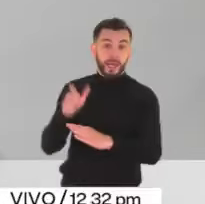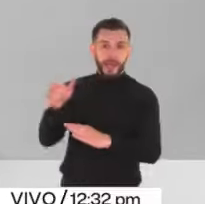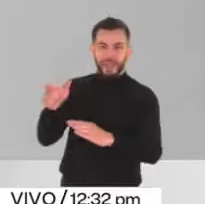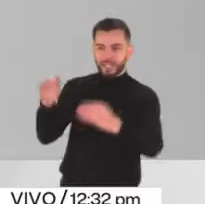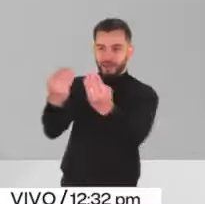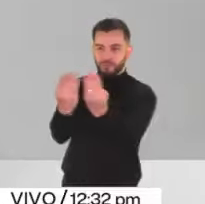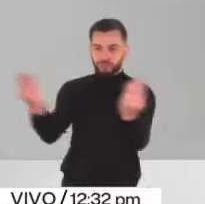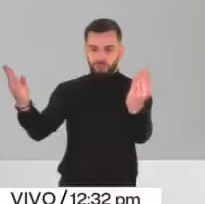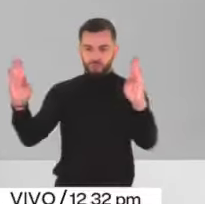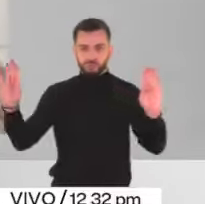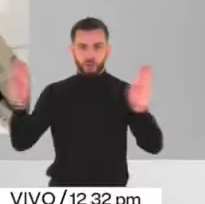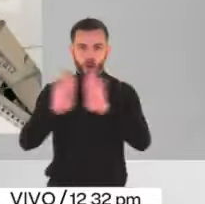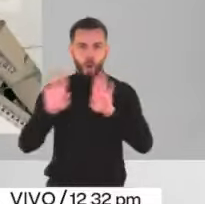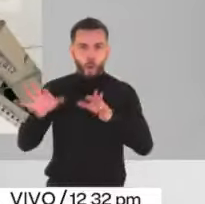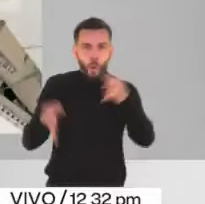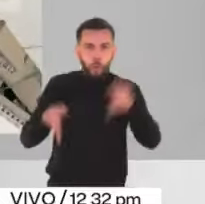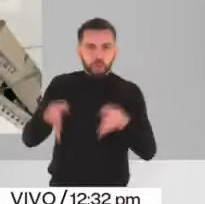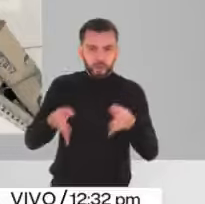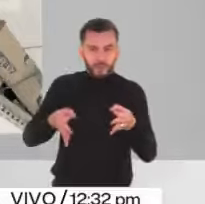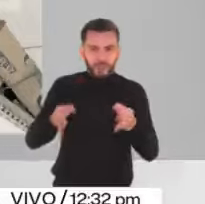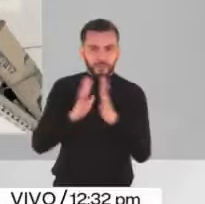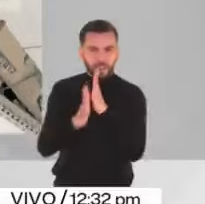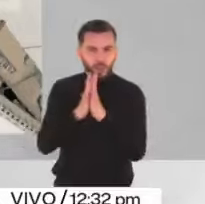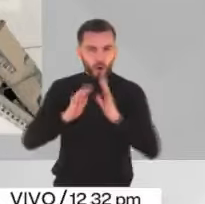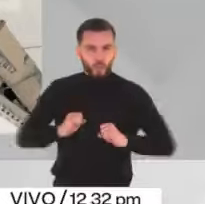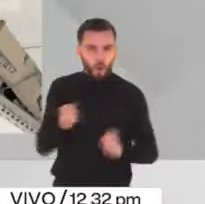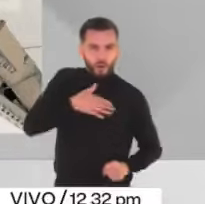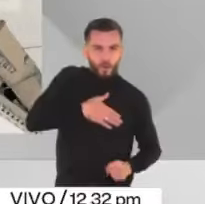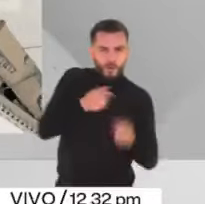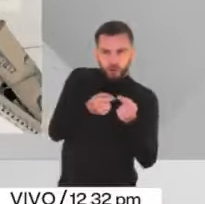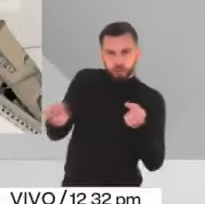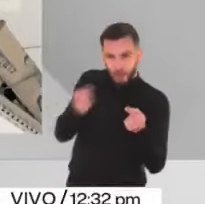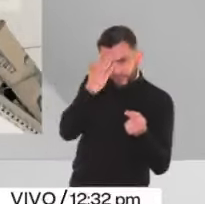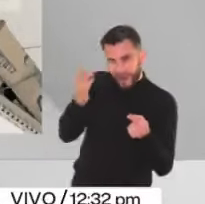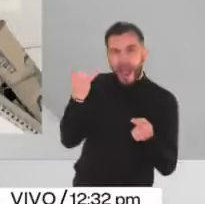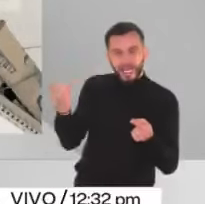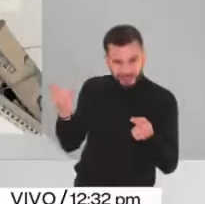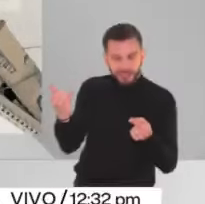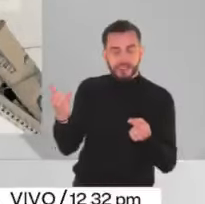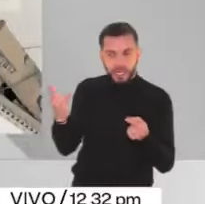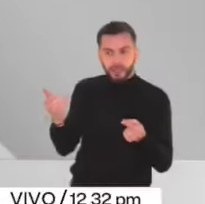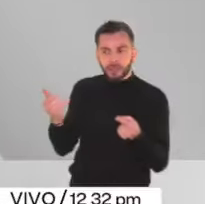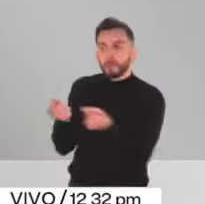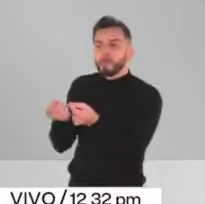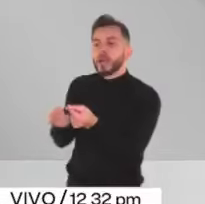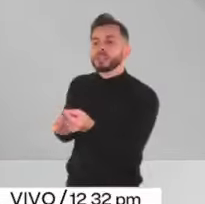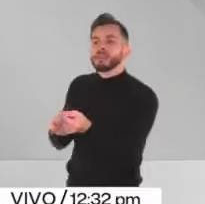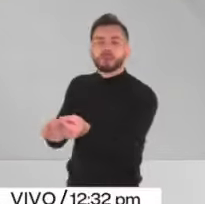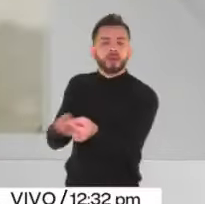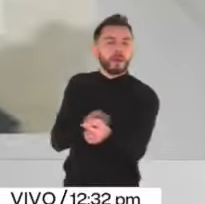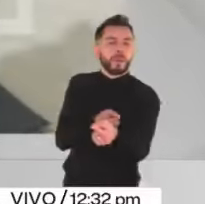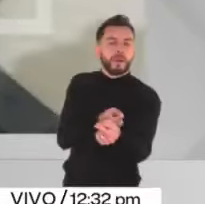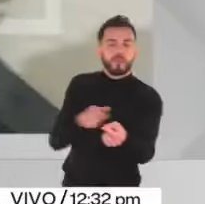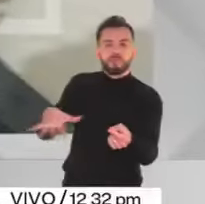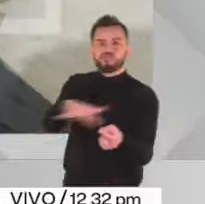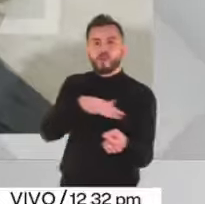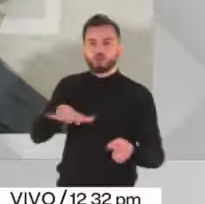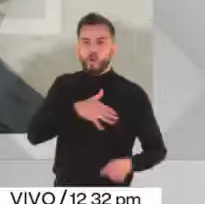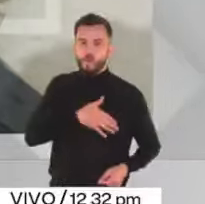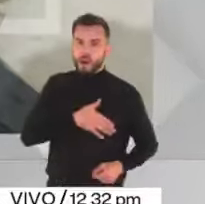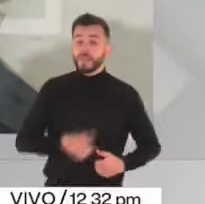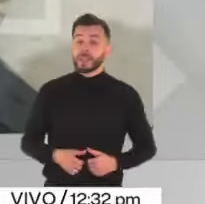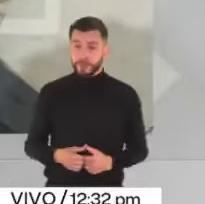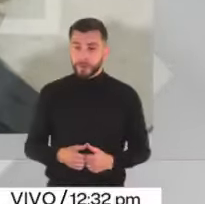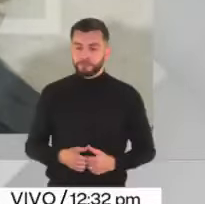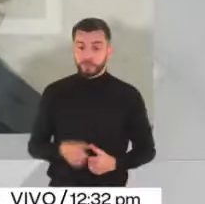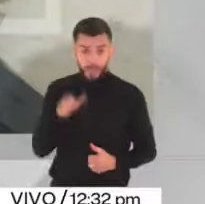Palacio de Justicia y en otros, digamos, de estos lugares aledaños allí en la Plaza de Bolívar. Allí justamente se